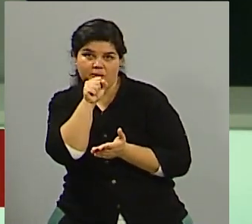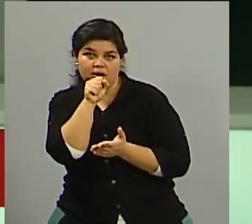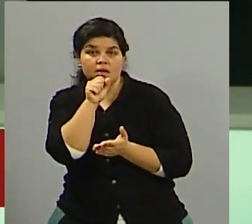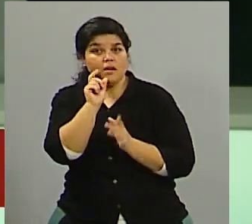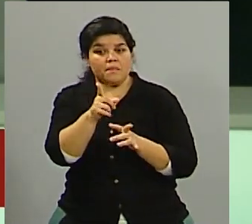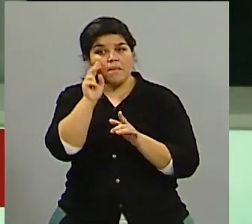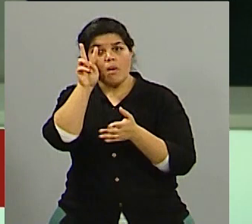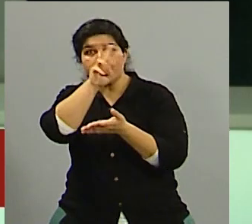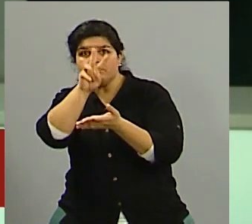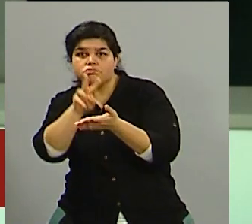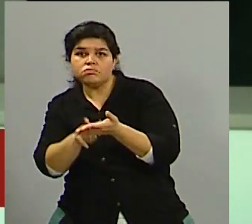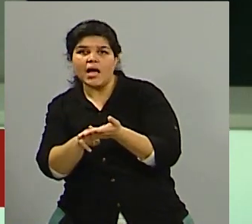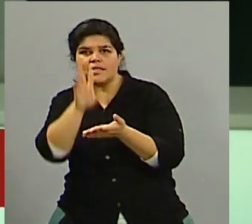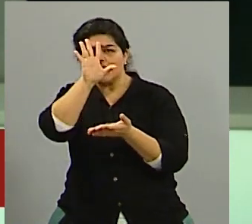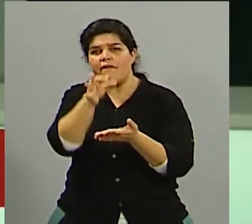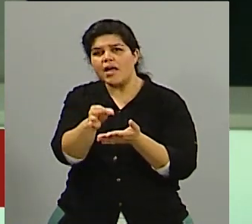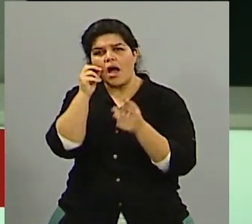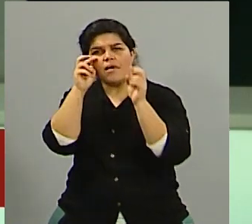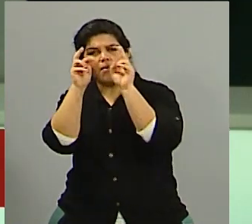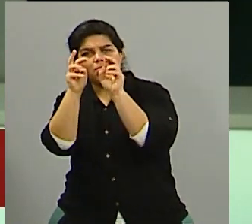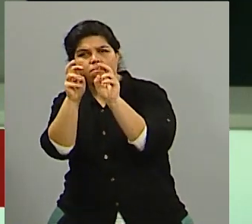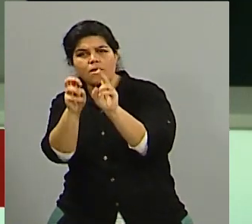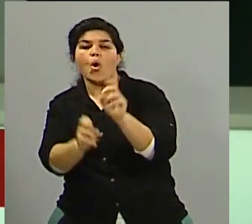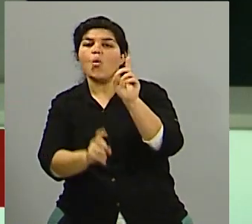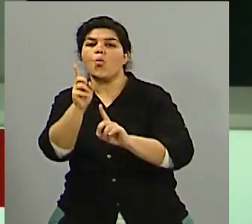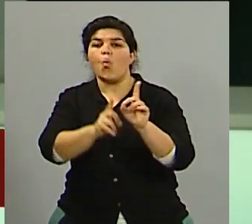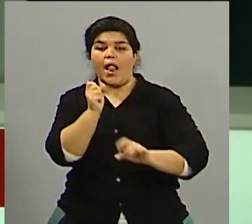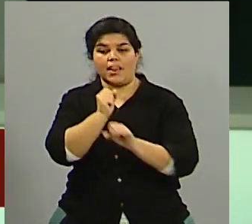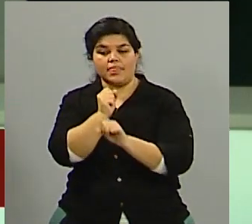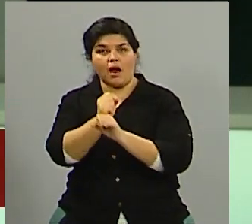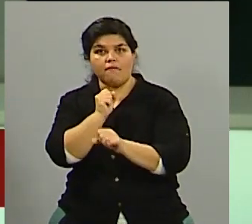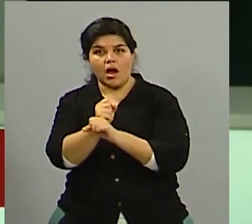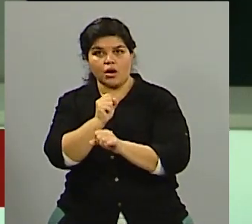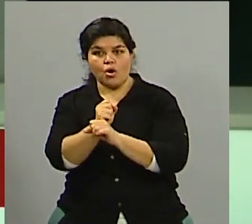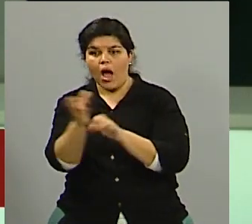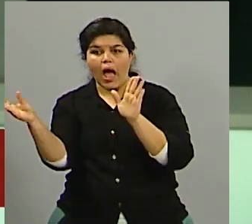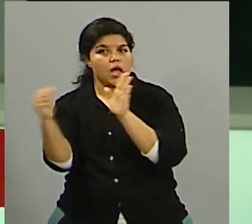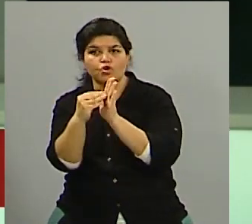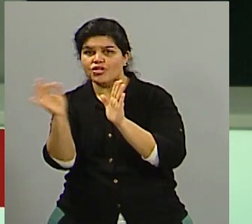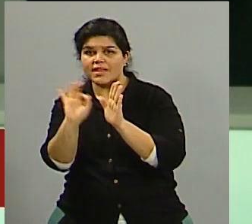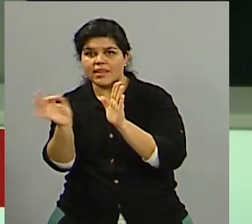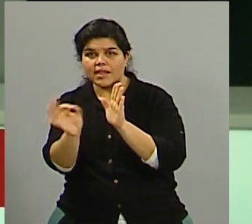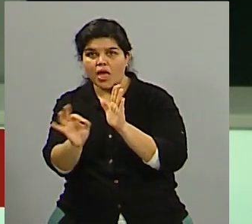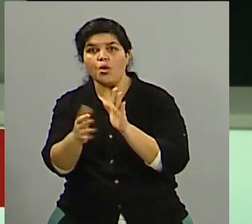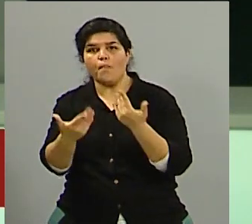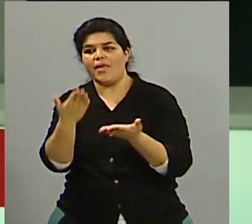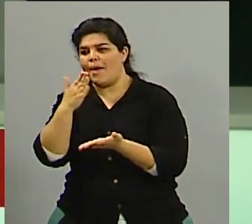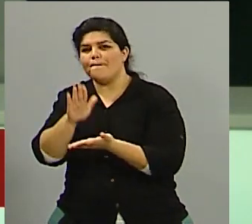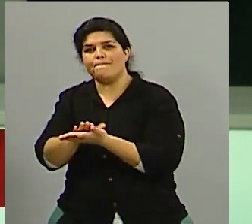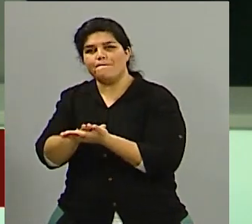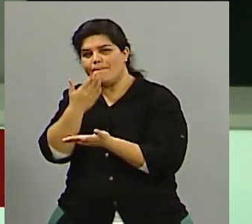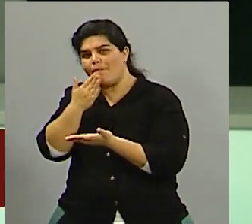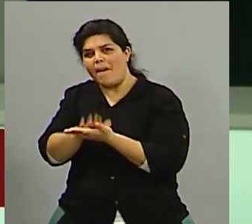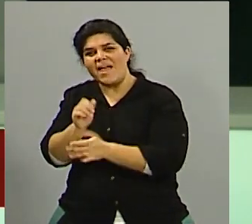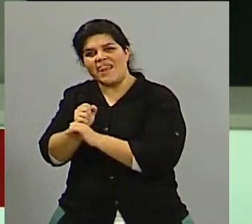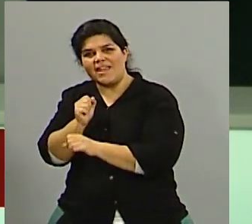analizarlo y ver si hay algún periodo de aporte que no figura. El día del turno puedes llevar esa documentación si la tenés para poder incorporarla y ahí se hace el cálculo de los